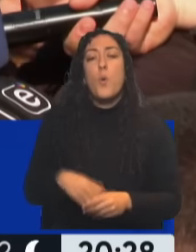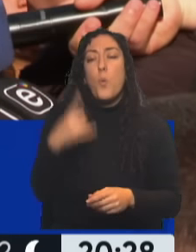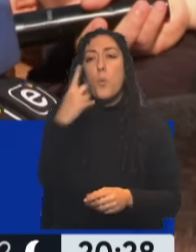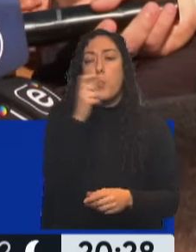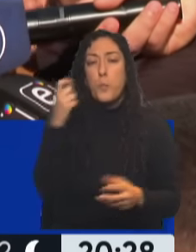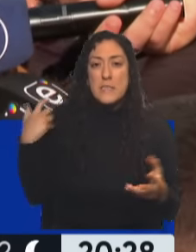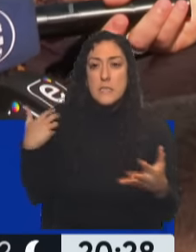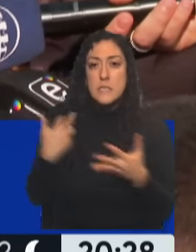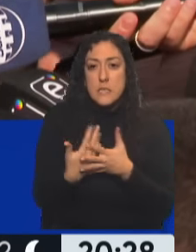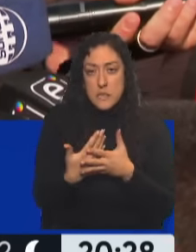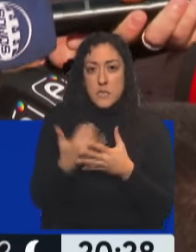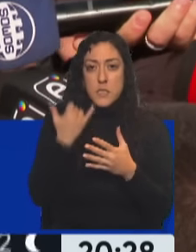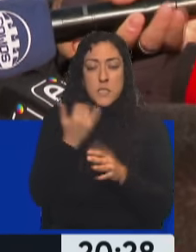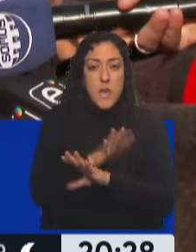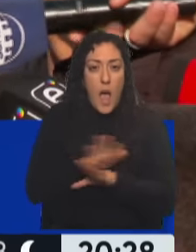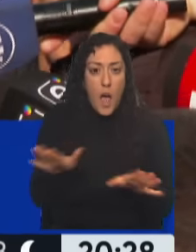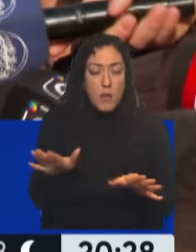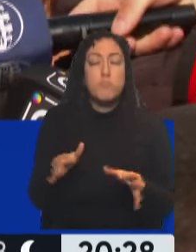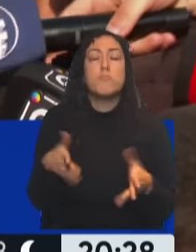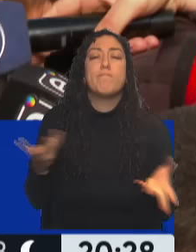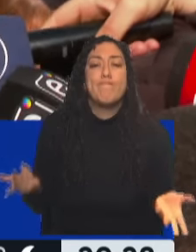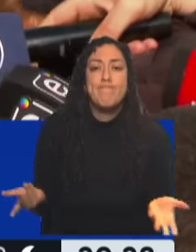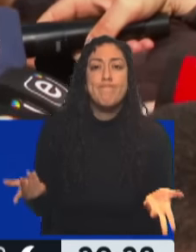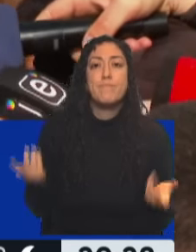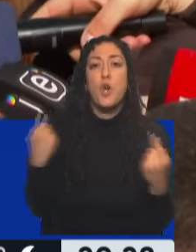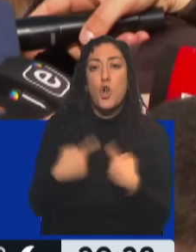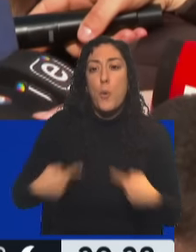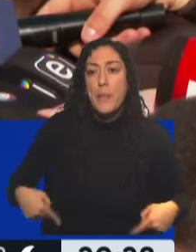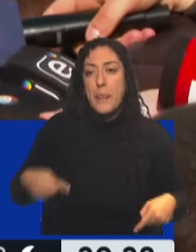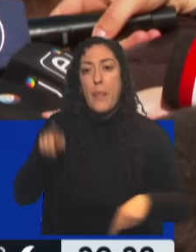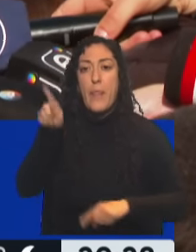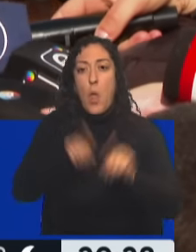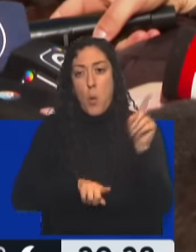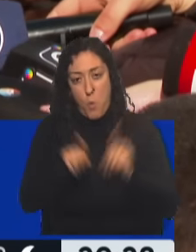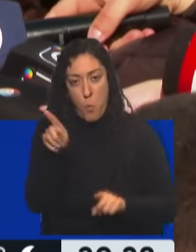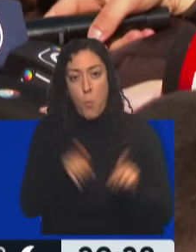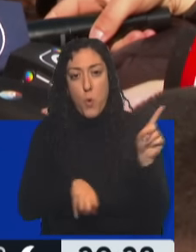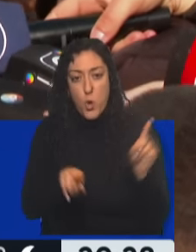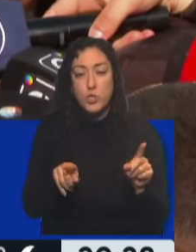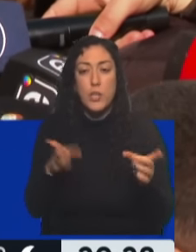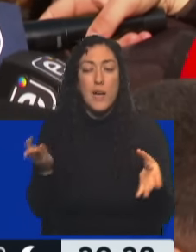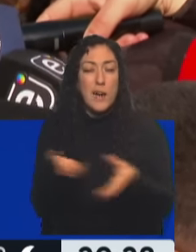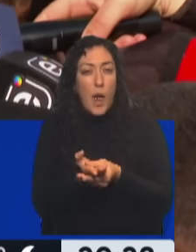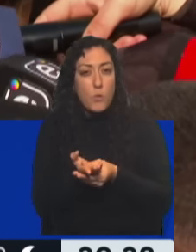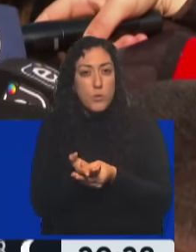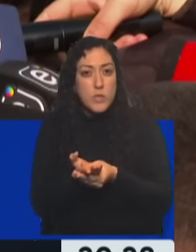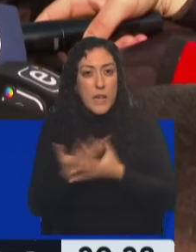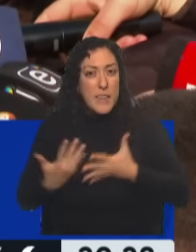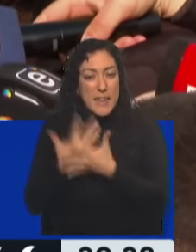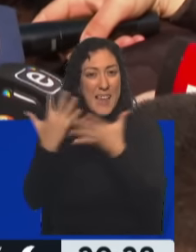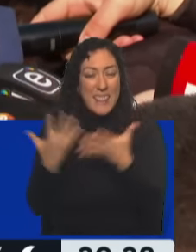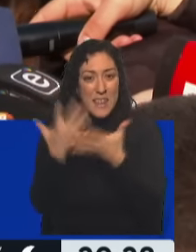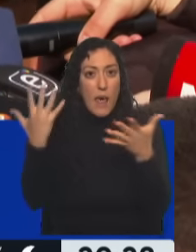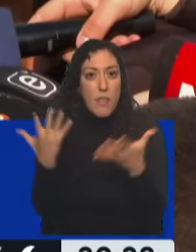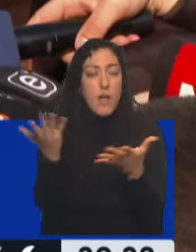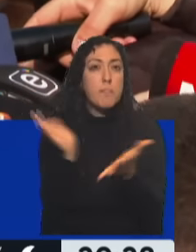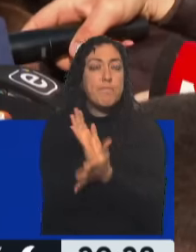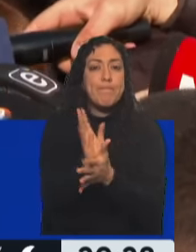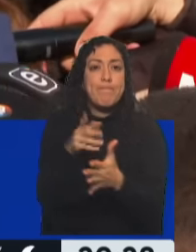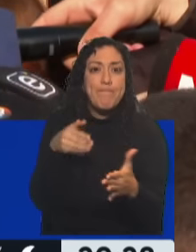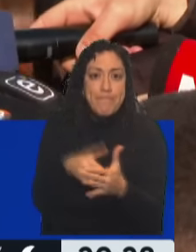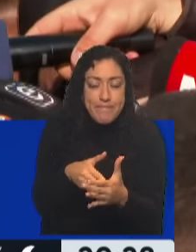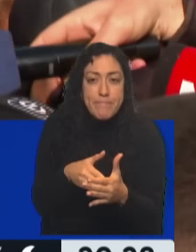Danilo Peña. Si bien ha habido novedades, en los últimos días la causa se ha estancado de vuelta, han declarado